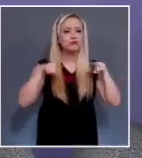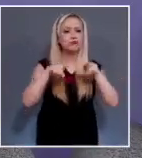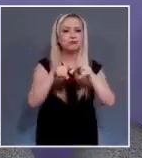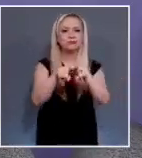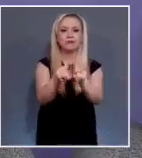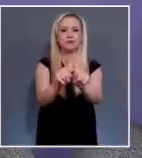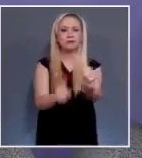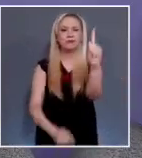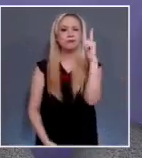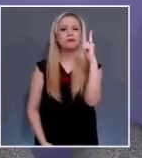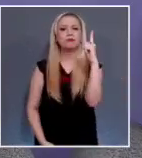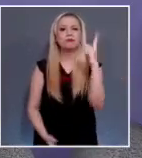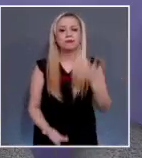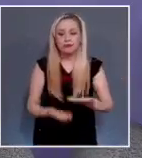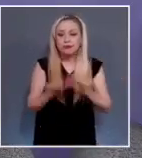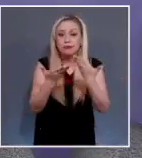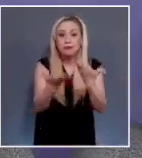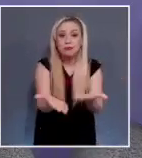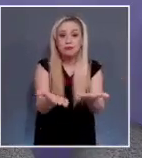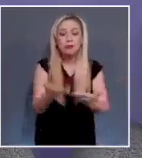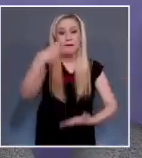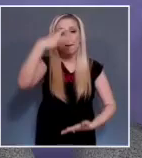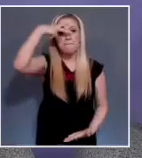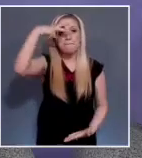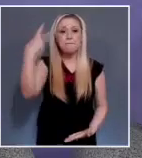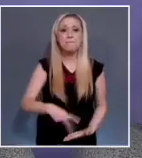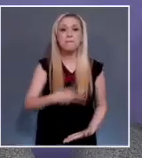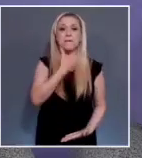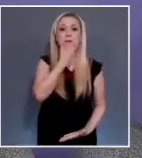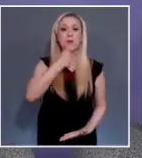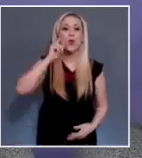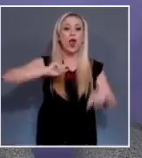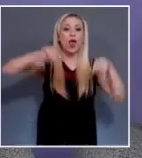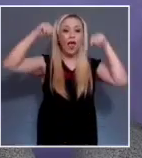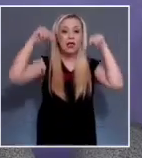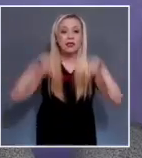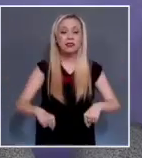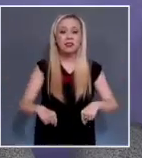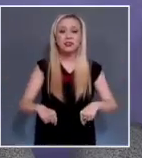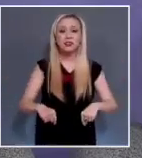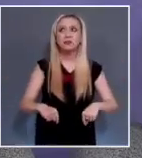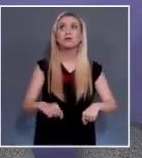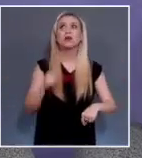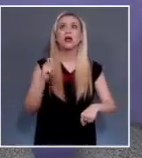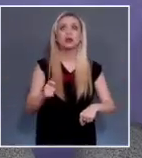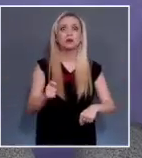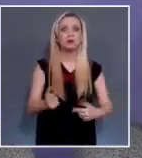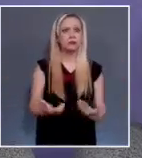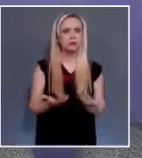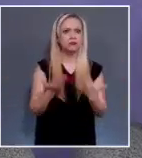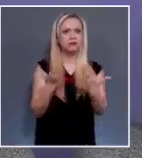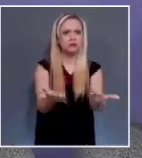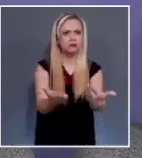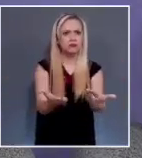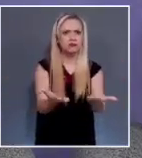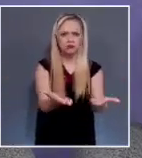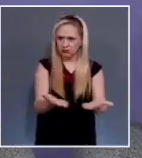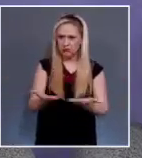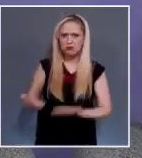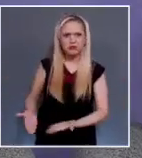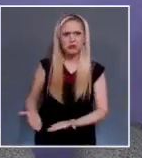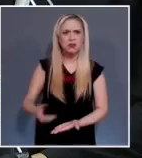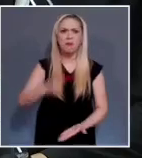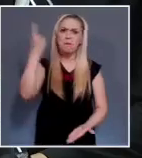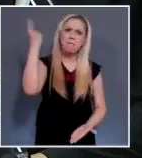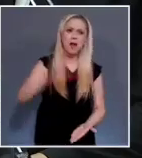a las y los mexicanos el acceso a la justicia en los términos que mandata nuestra